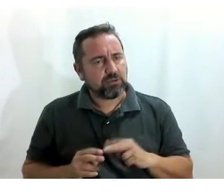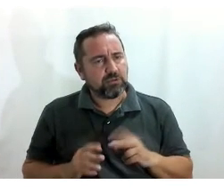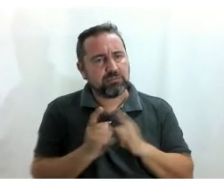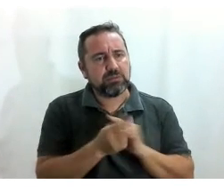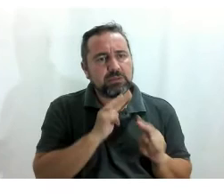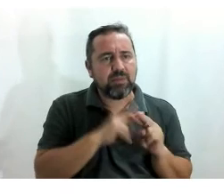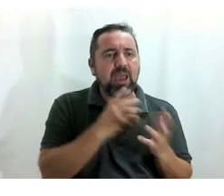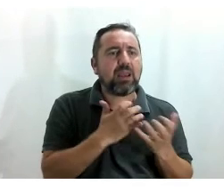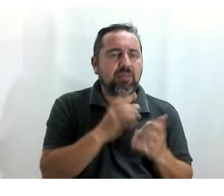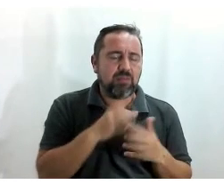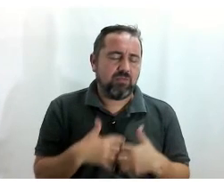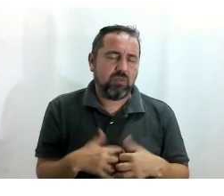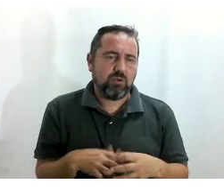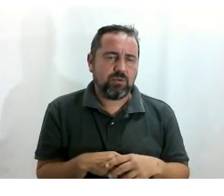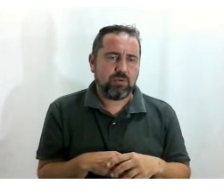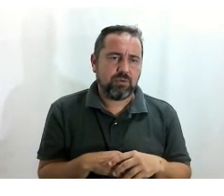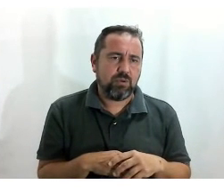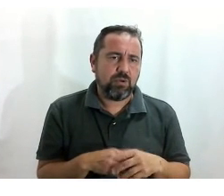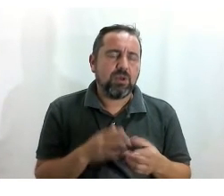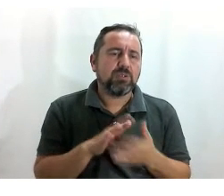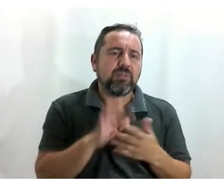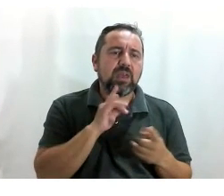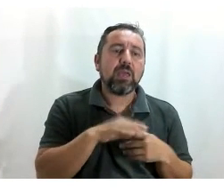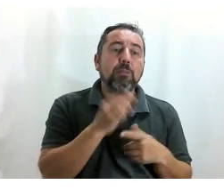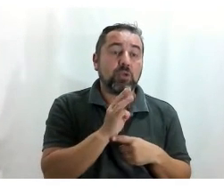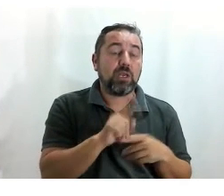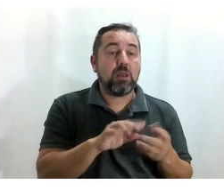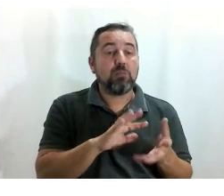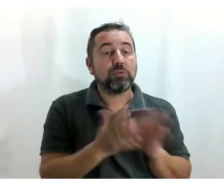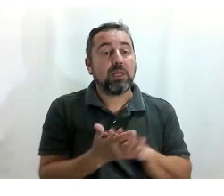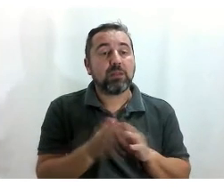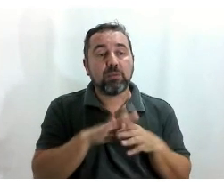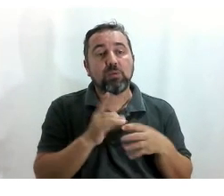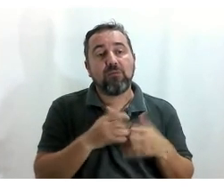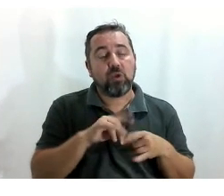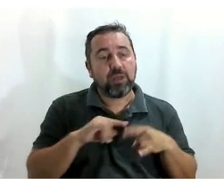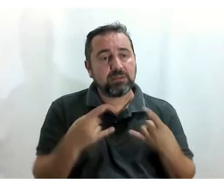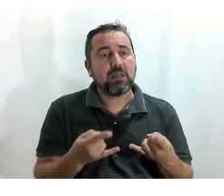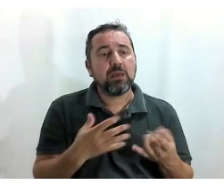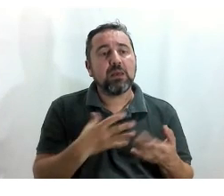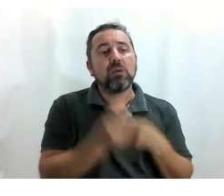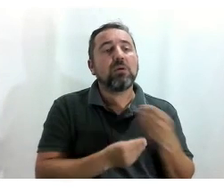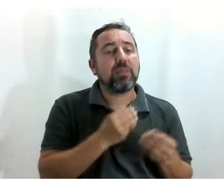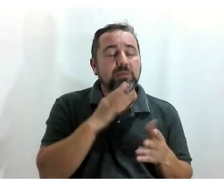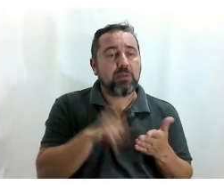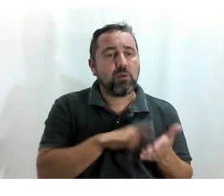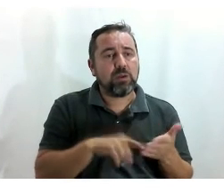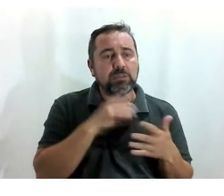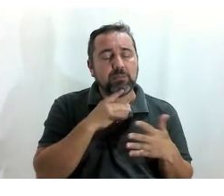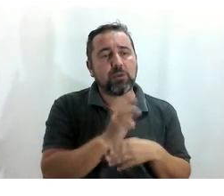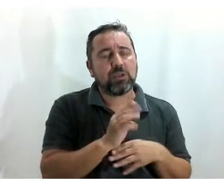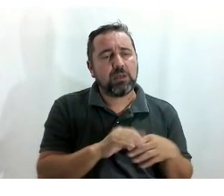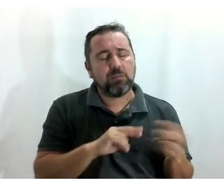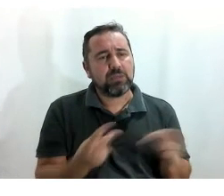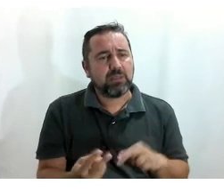función. Es decir, que la proteína mutante tenga una función extra, de tal manera que lo que hacemos es anular la proteína mutante y nos